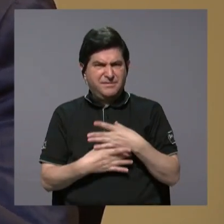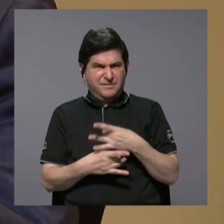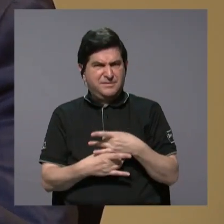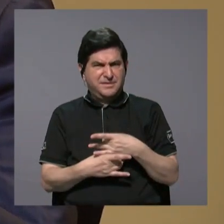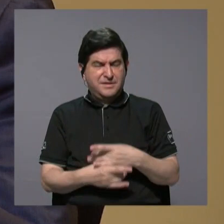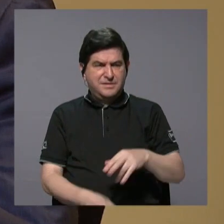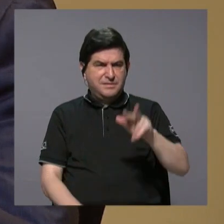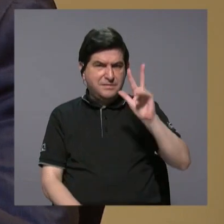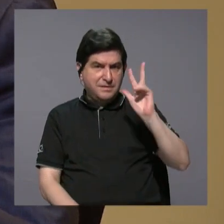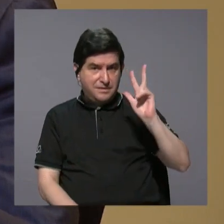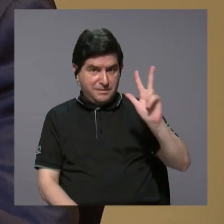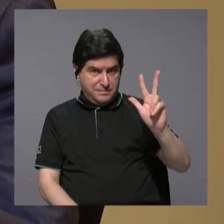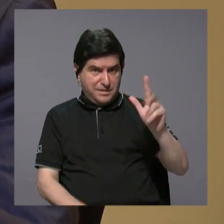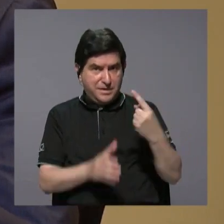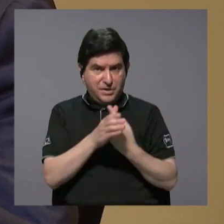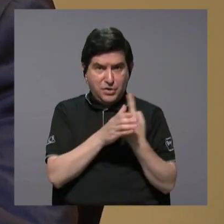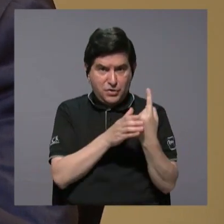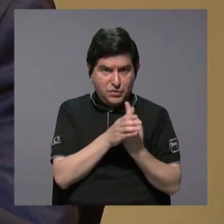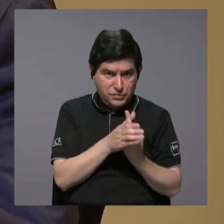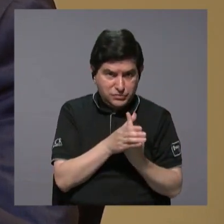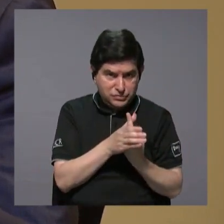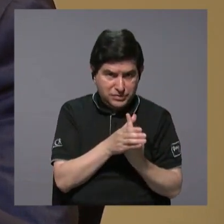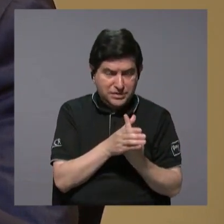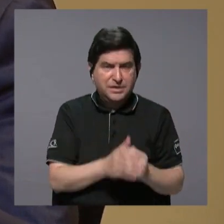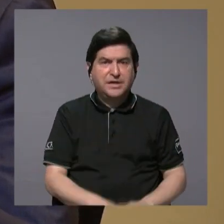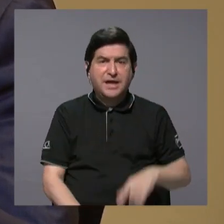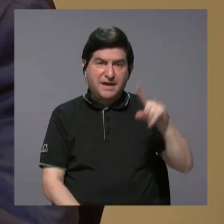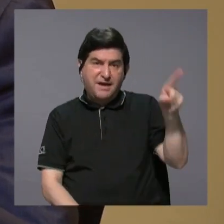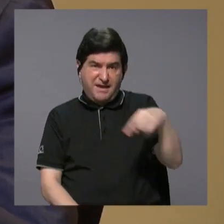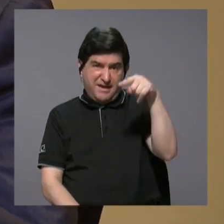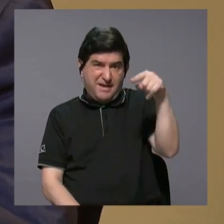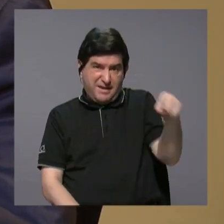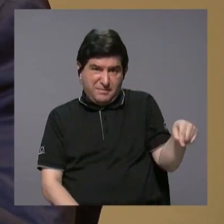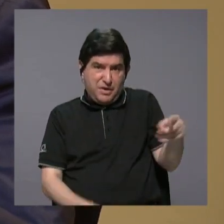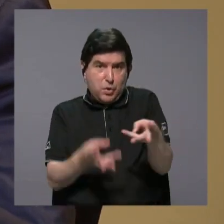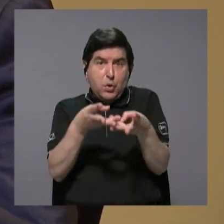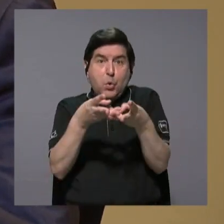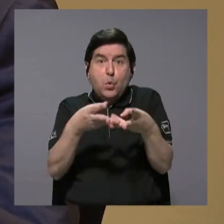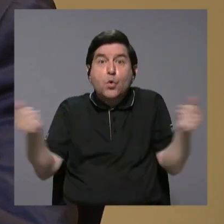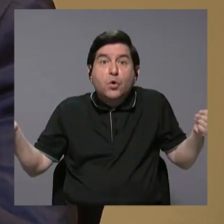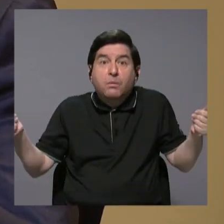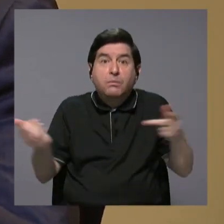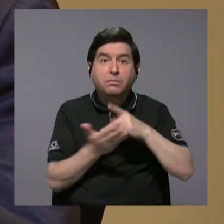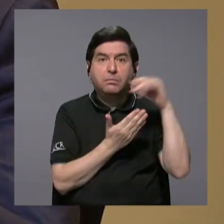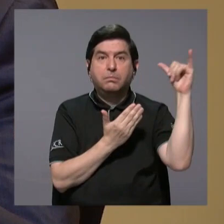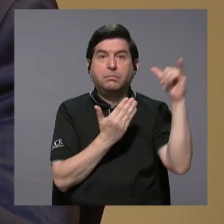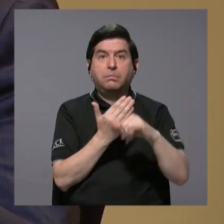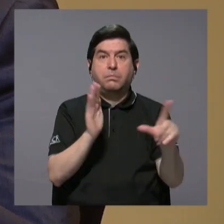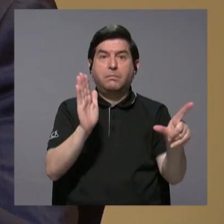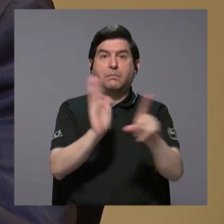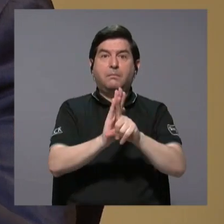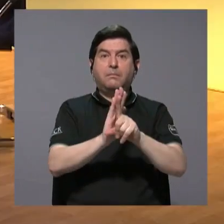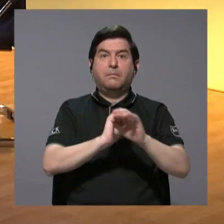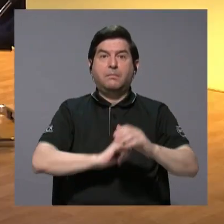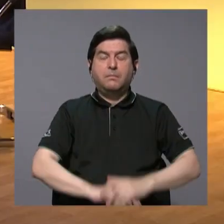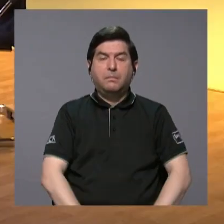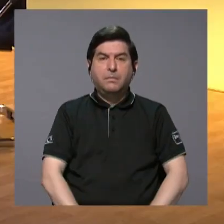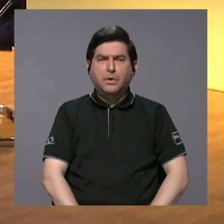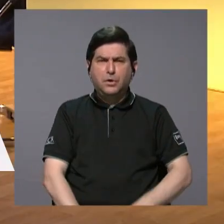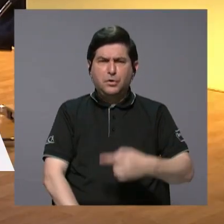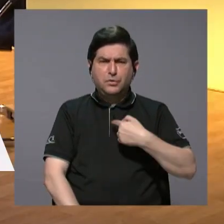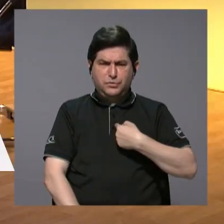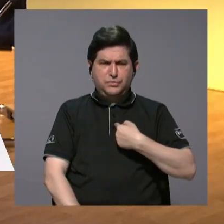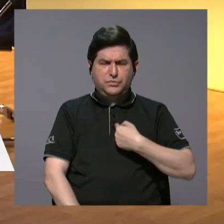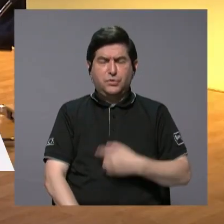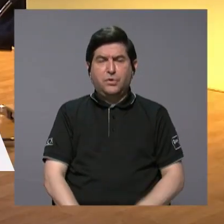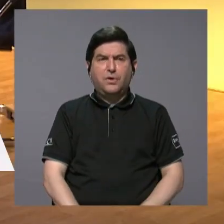los tres monopolios o la eliminación de esos tres monopolios desapareció del proyecto de ley. Y entonces yo recurrí